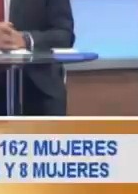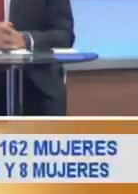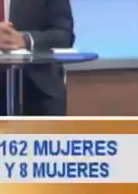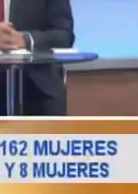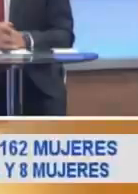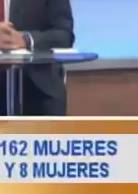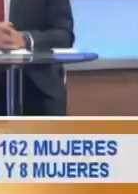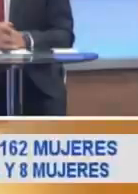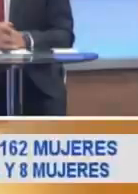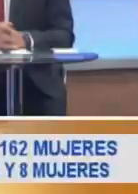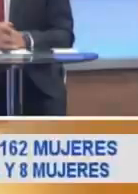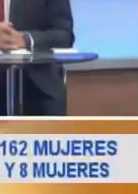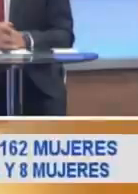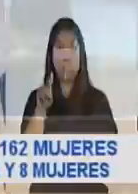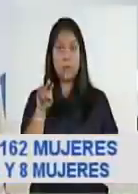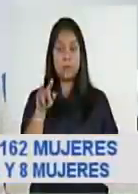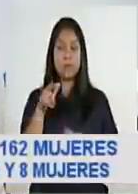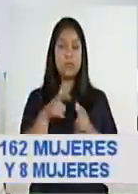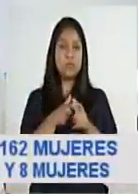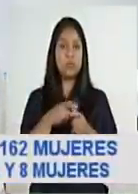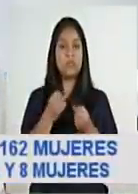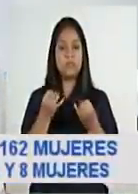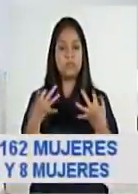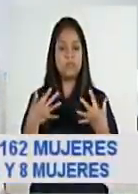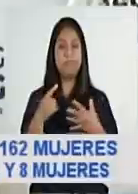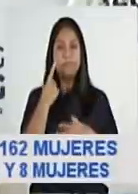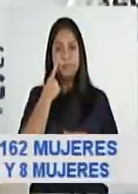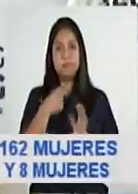22 personas entre las edades de